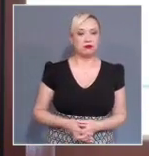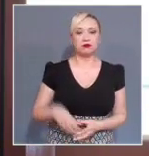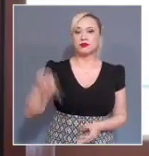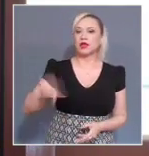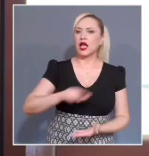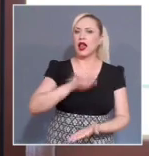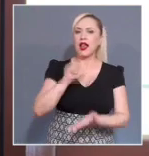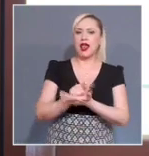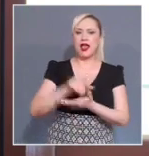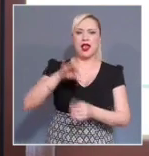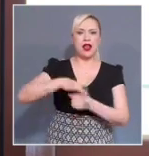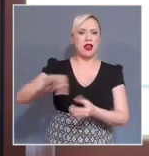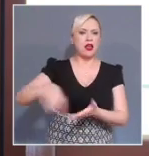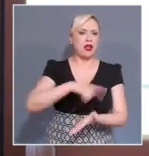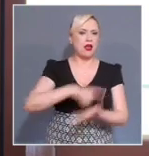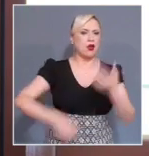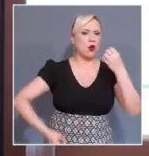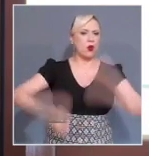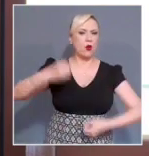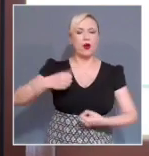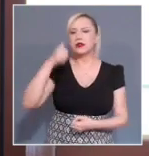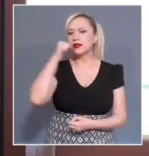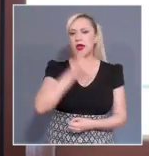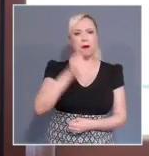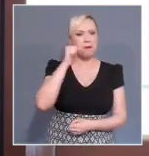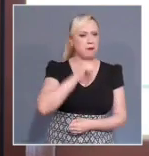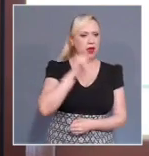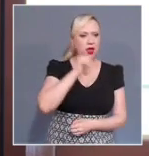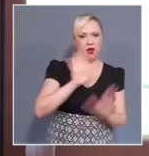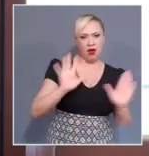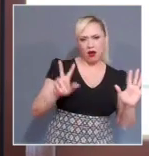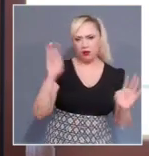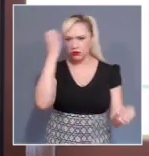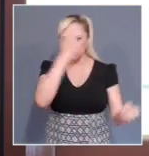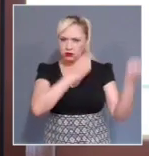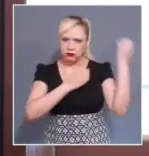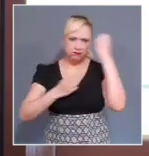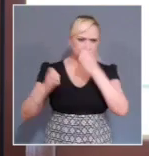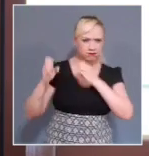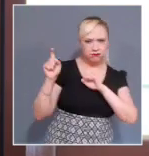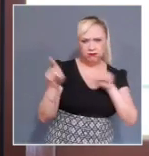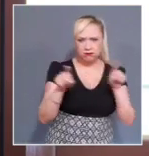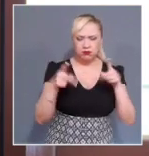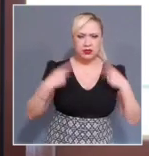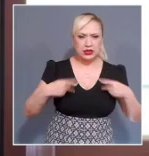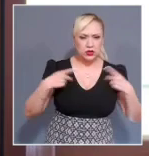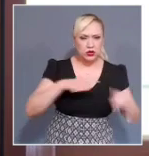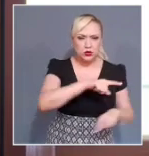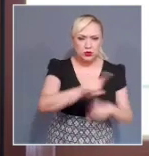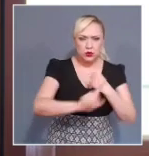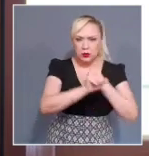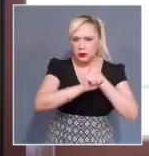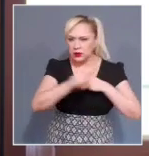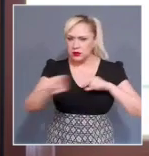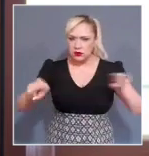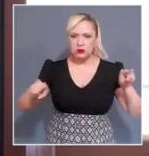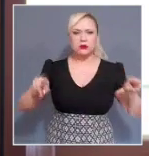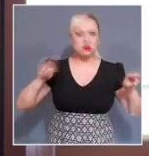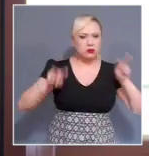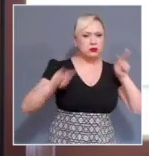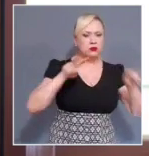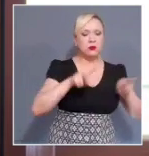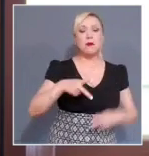como receptiva, ¿no? Y cercana a la gente. Sin embargo,